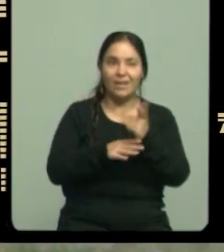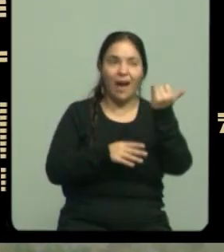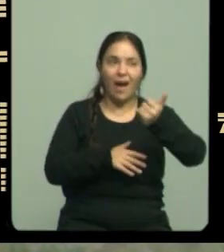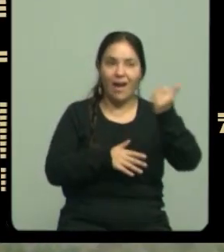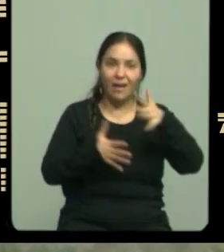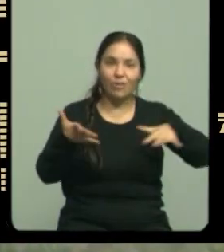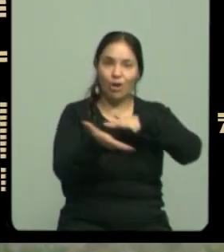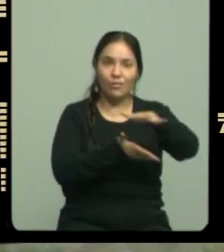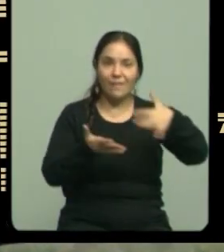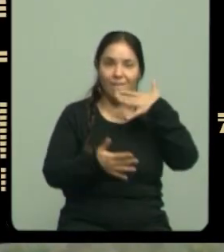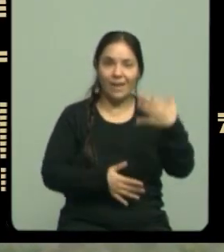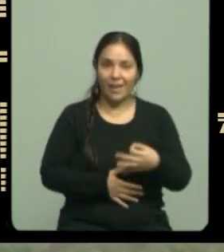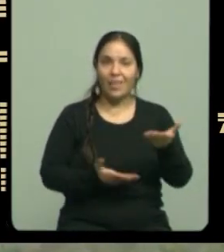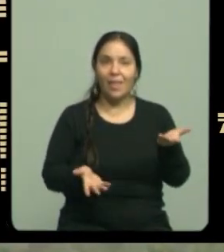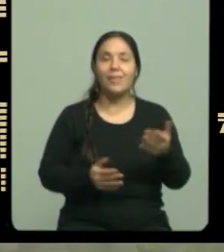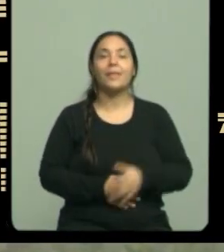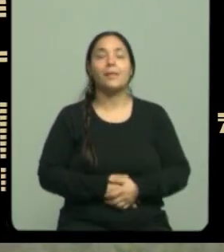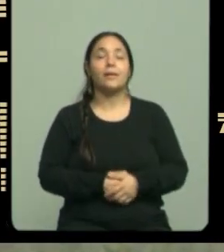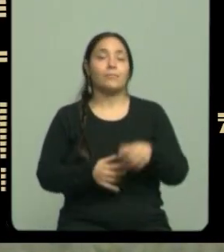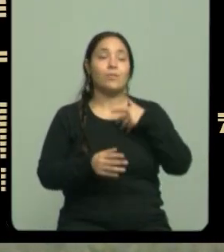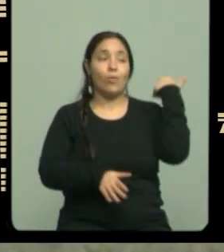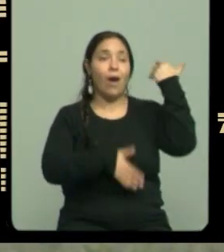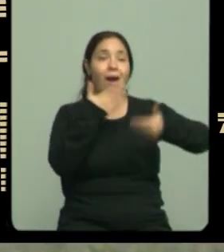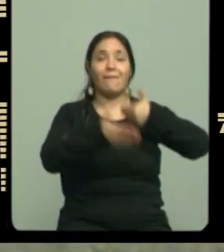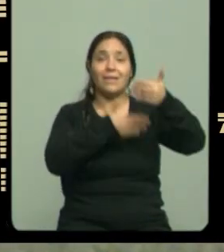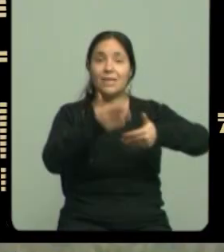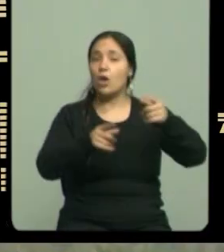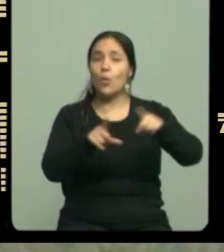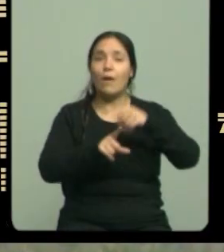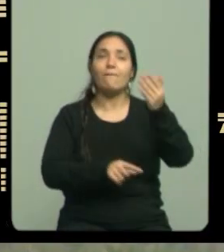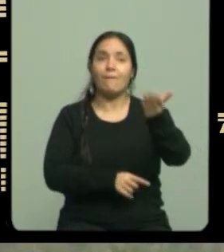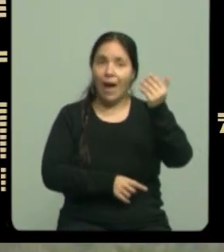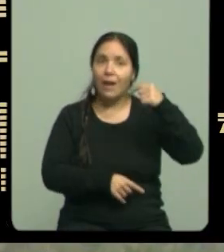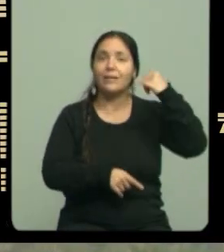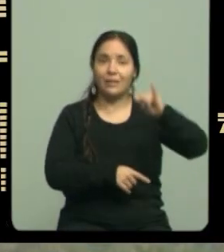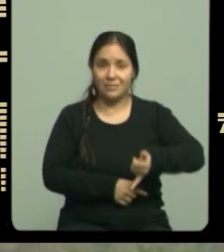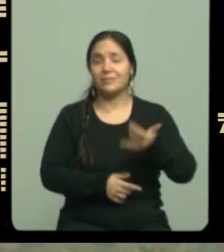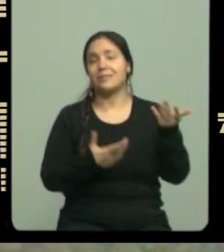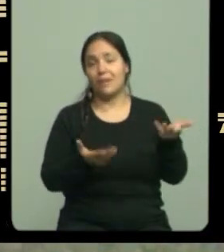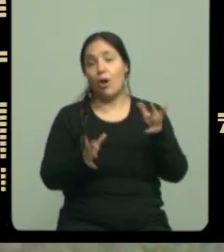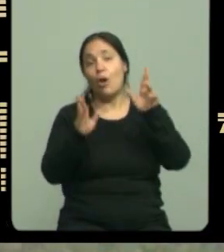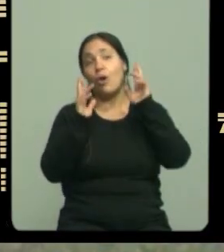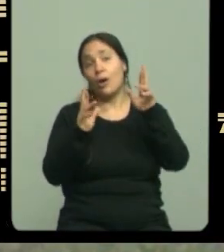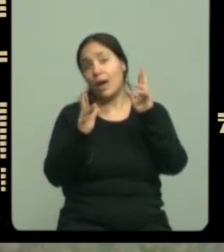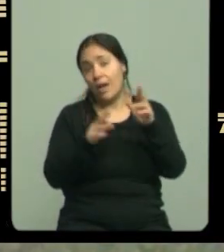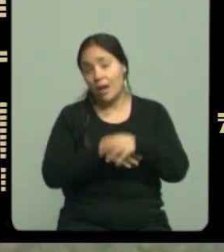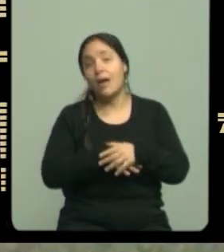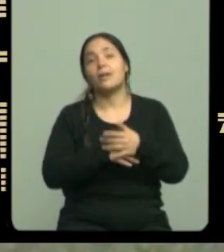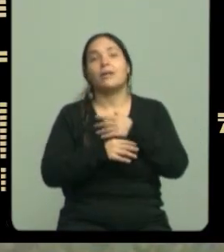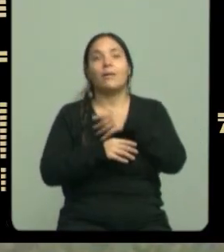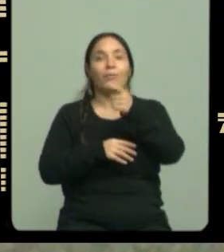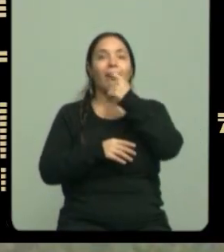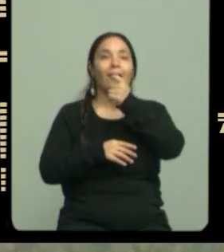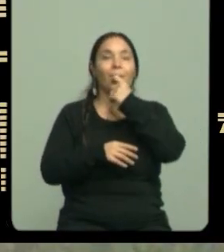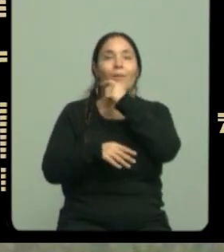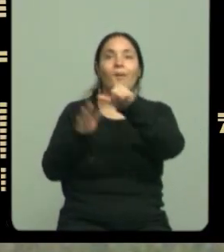se manifiesta. En lo cual hemos avanzado, pero todavía nos falta. Todavía nos falta, porque o sea, ojalá que lleguemos en un momento que no